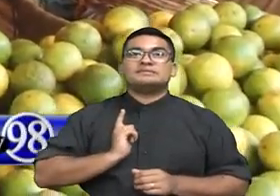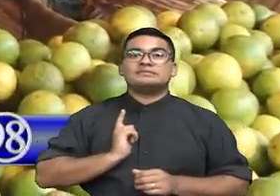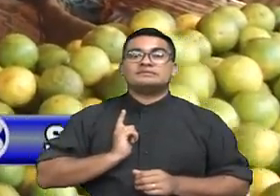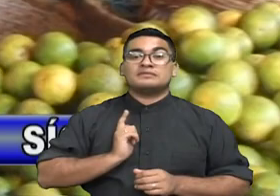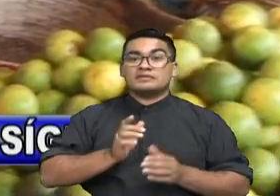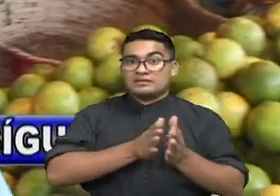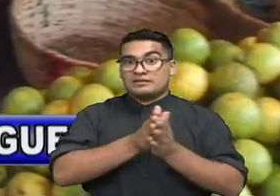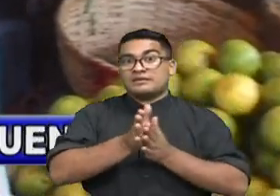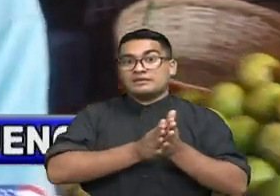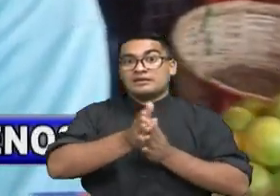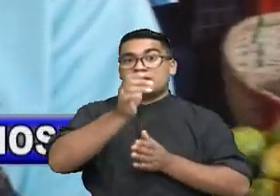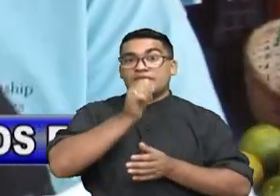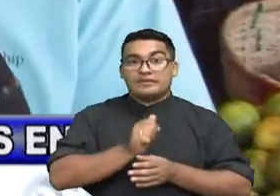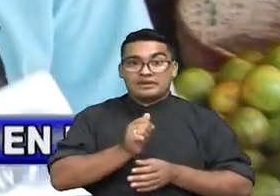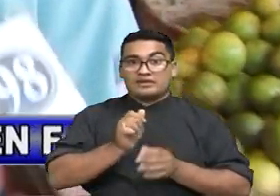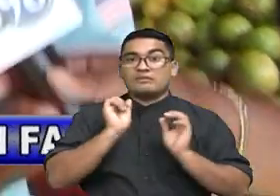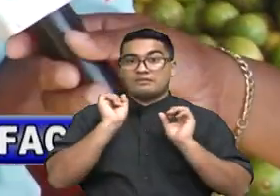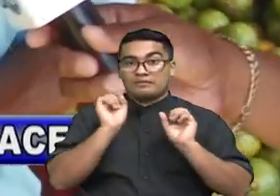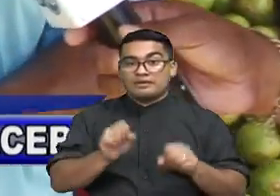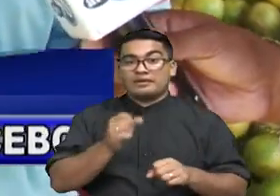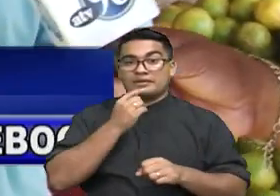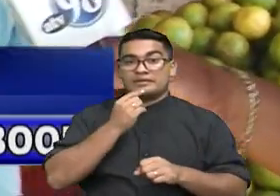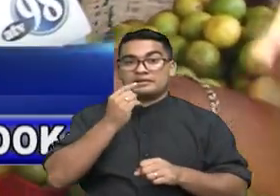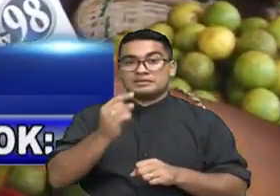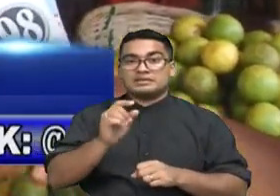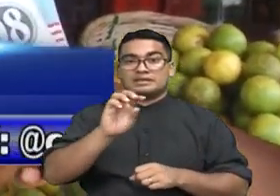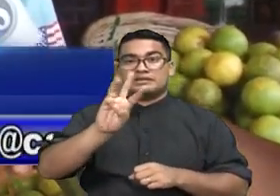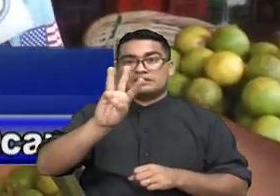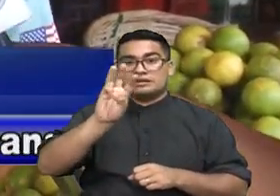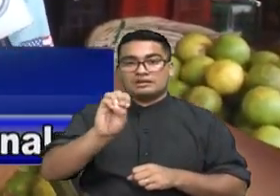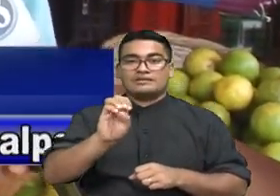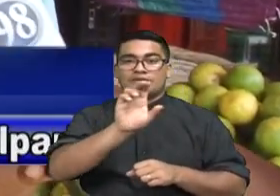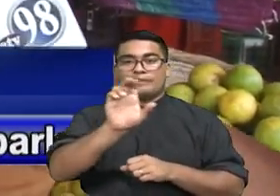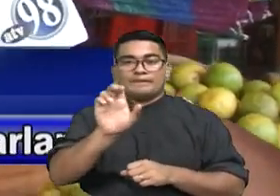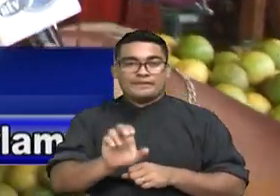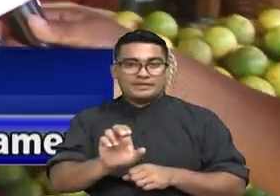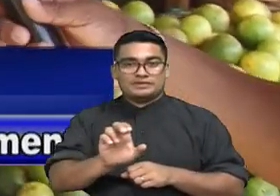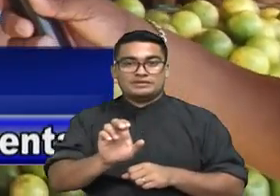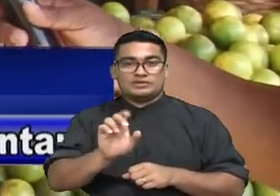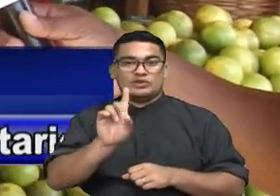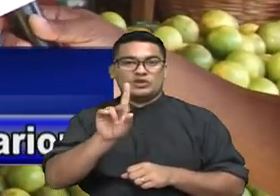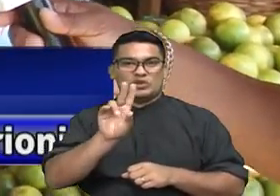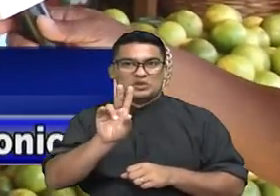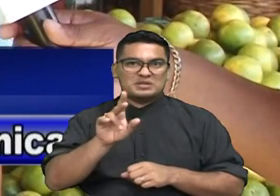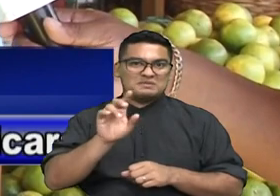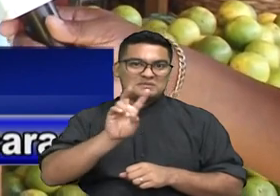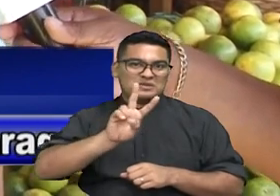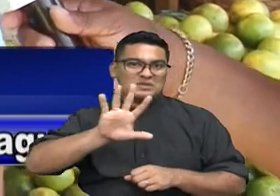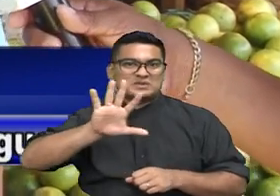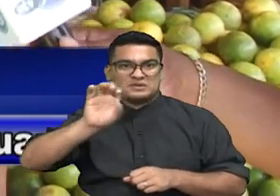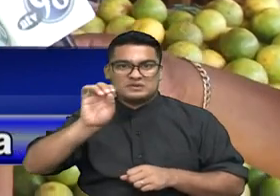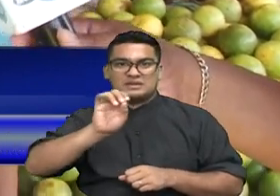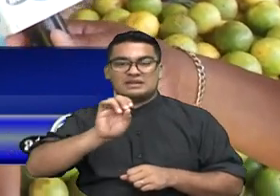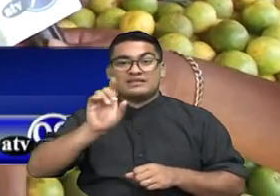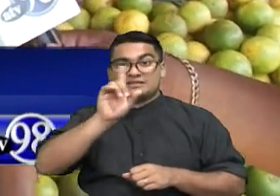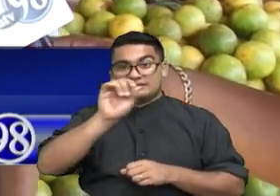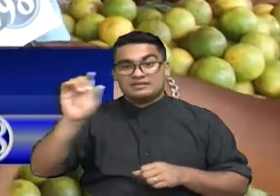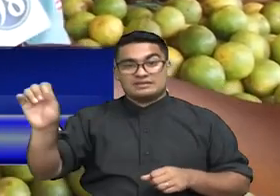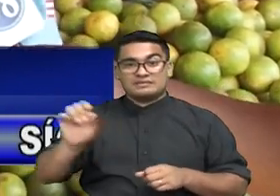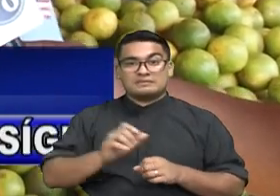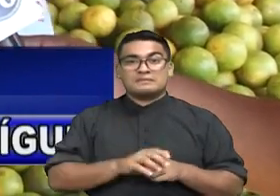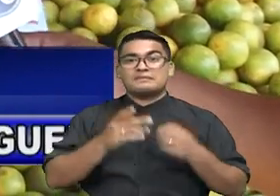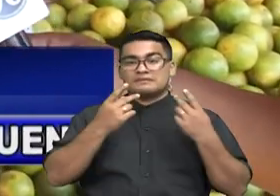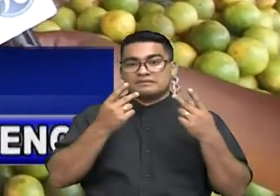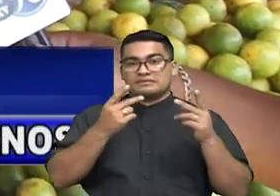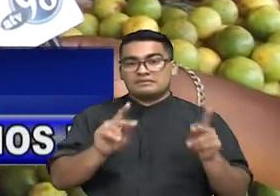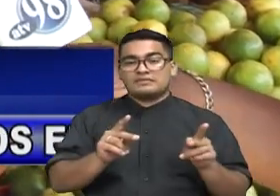para fresco. Este es dulce, este es dulce. Estamos dando a 30 la docena. Sale a 250 el 100. pero es la más